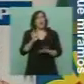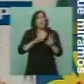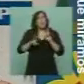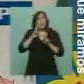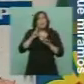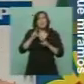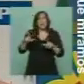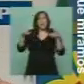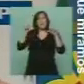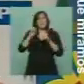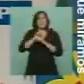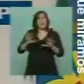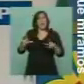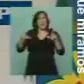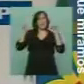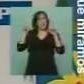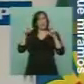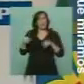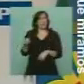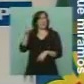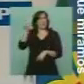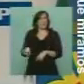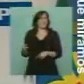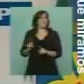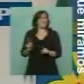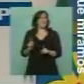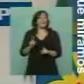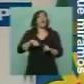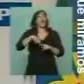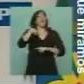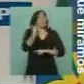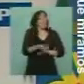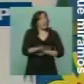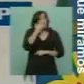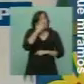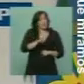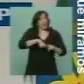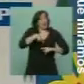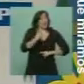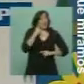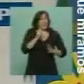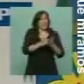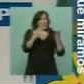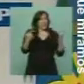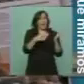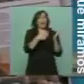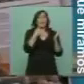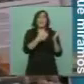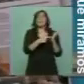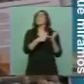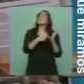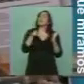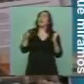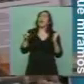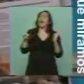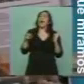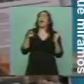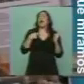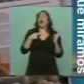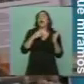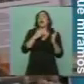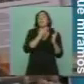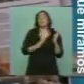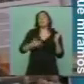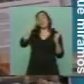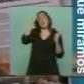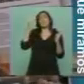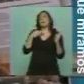al otro dos días dicen Cristina convenció al presidente de ipf de que no presente